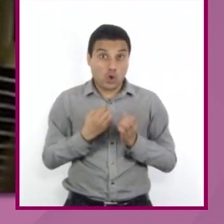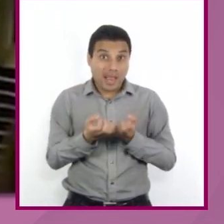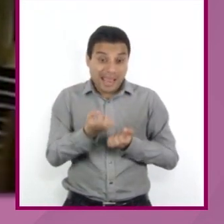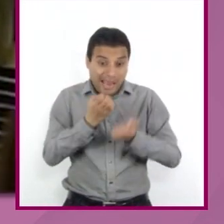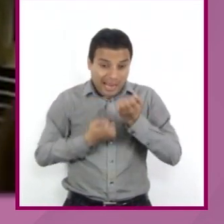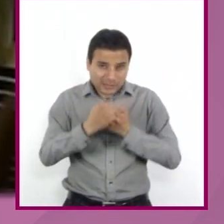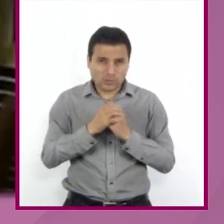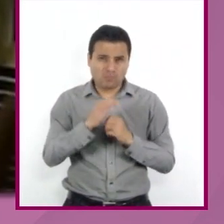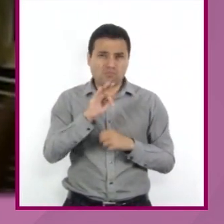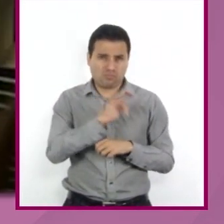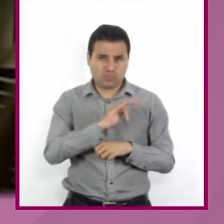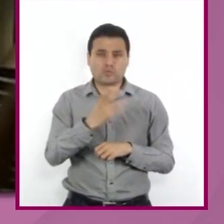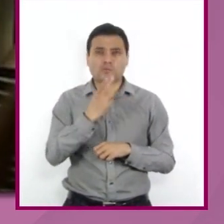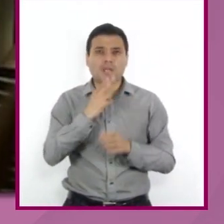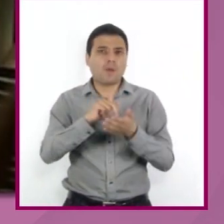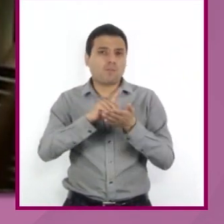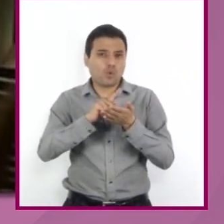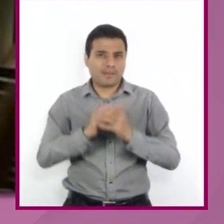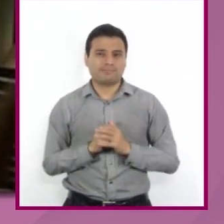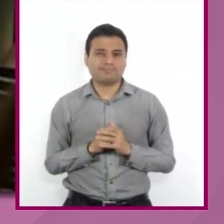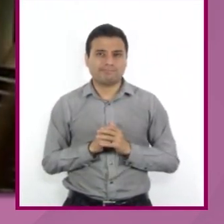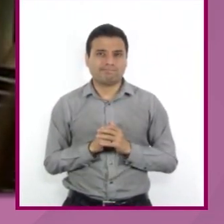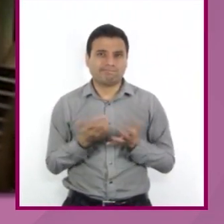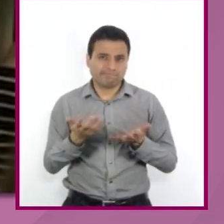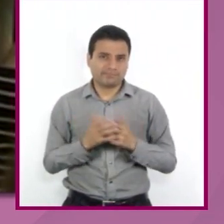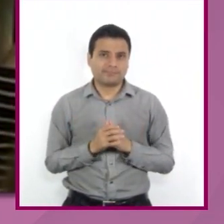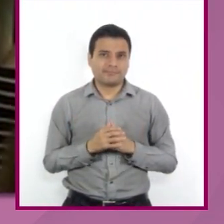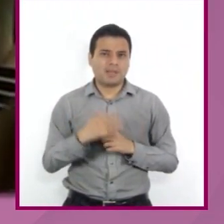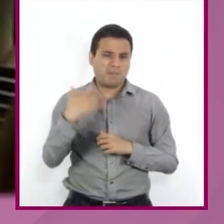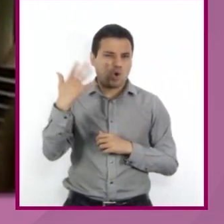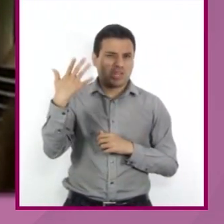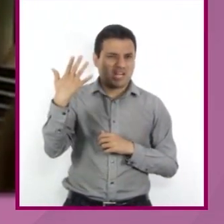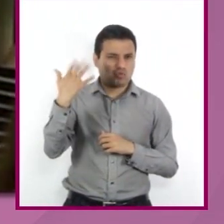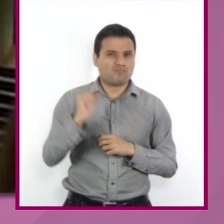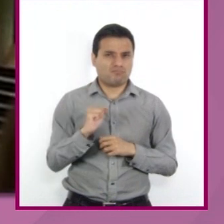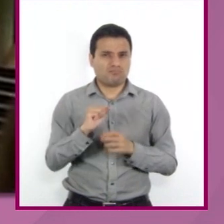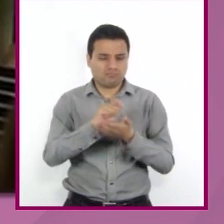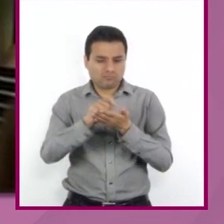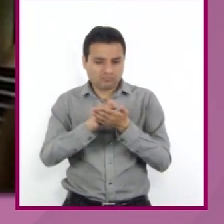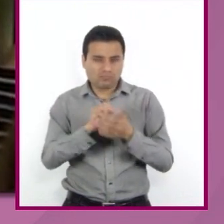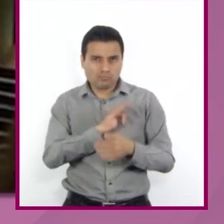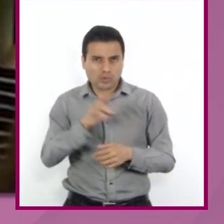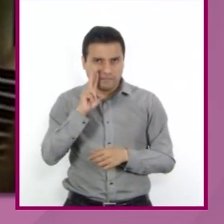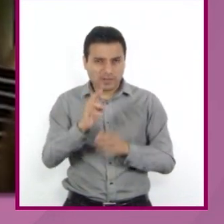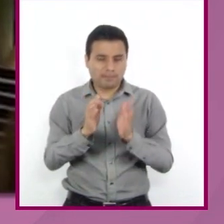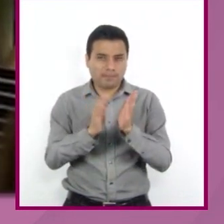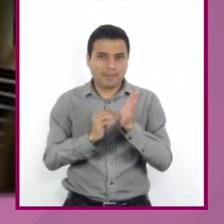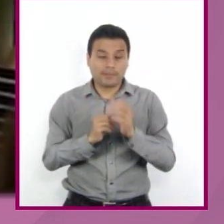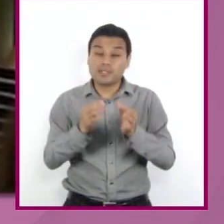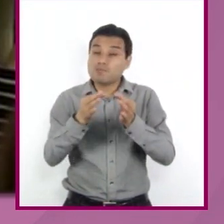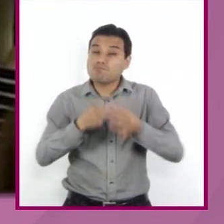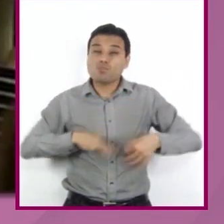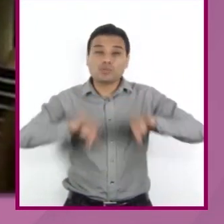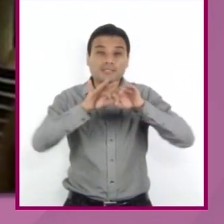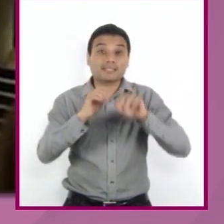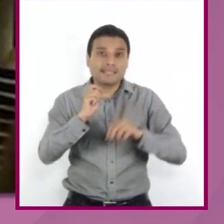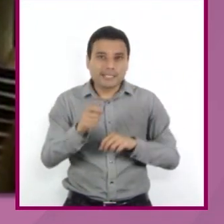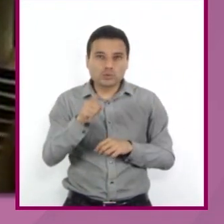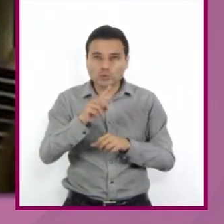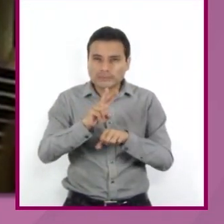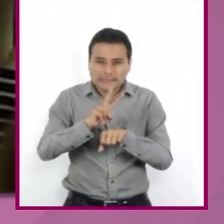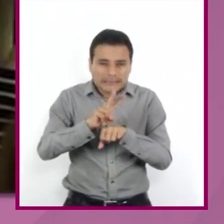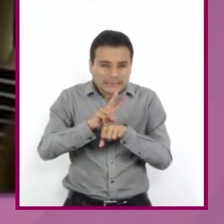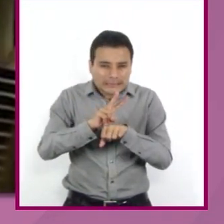hacer con una pluma. Este ya puede ser mano derecha viendo el papel. Lo importante es observar